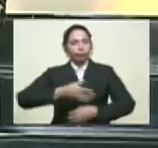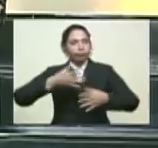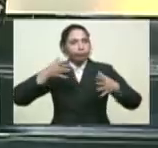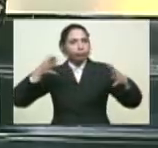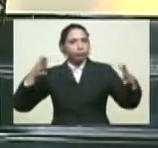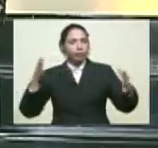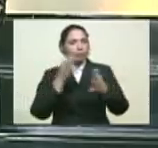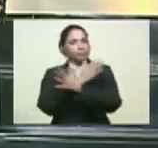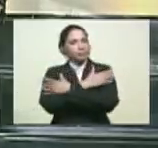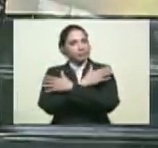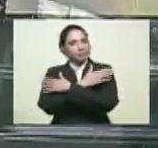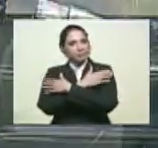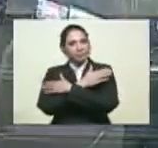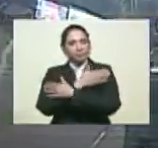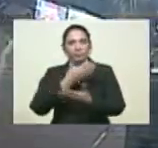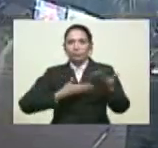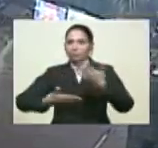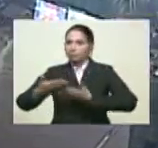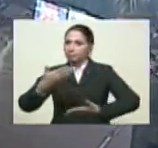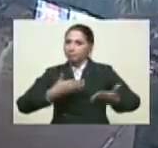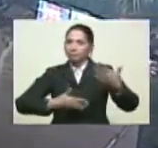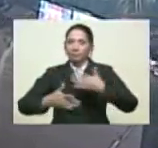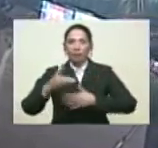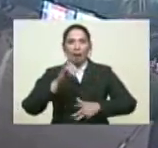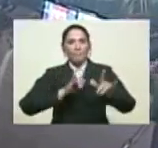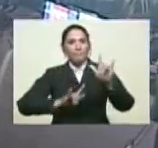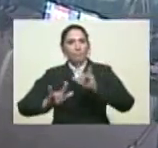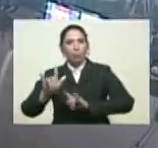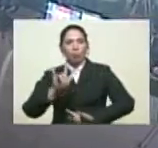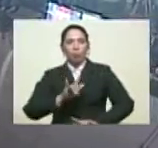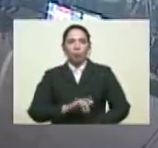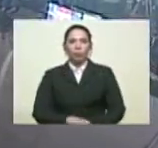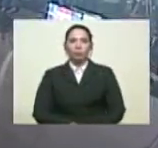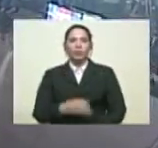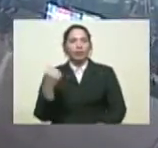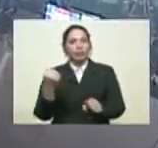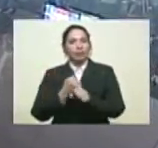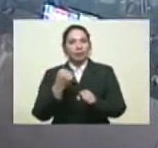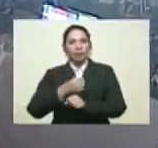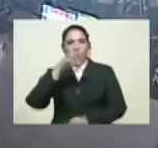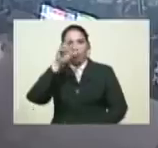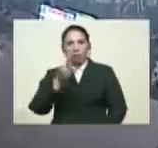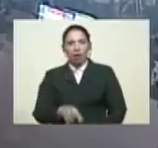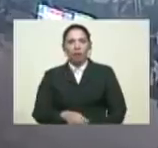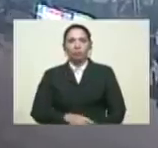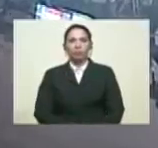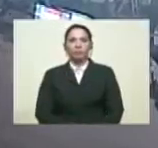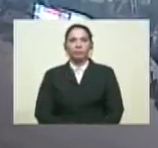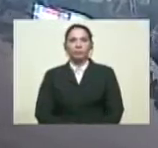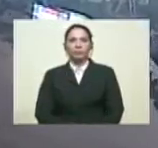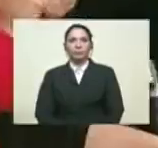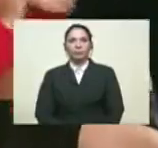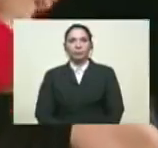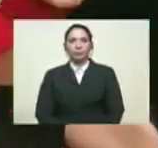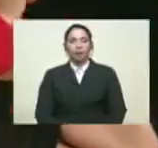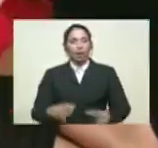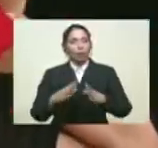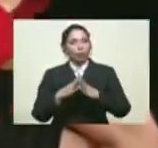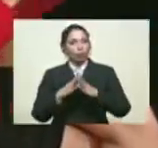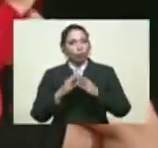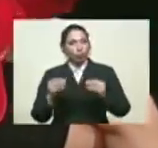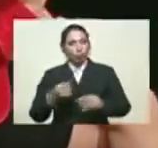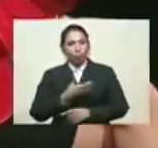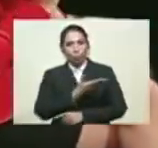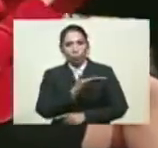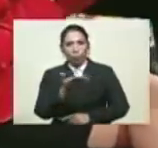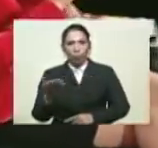de reconocimiento, de amor por su trabajo diario, a todos, a todas,